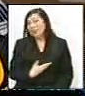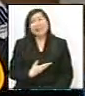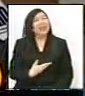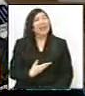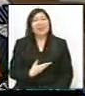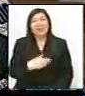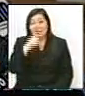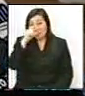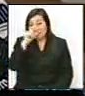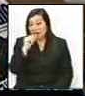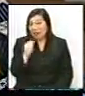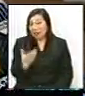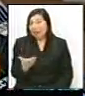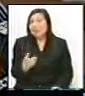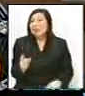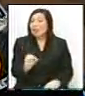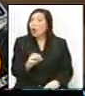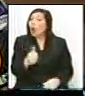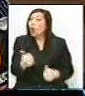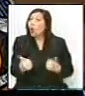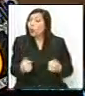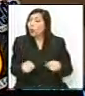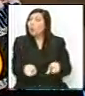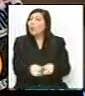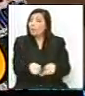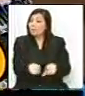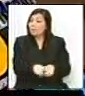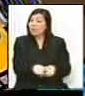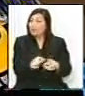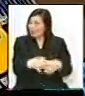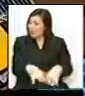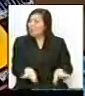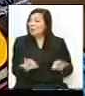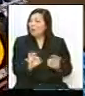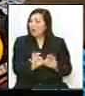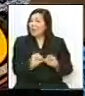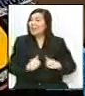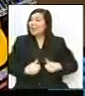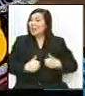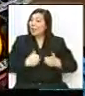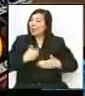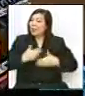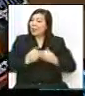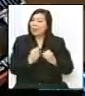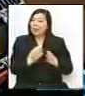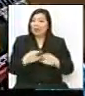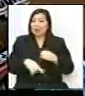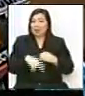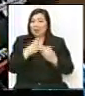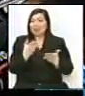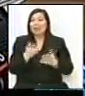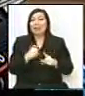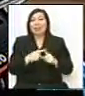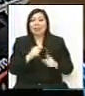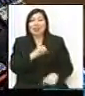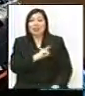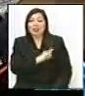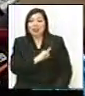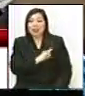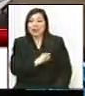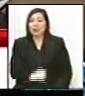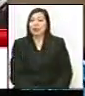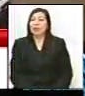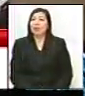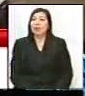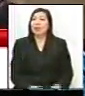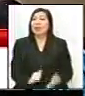República, sino otros actores políticos importantes en la vida diaria de nuestro país, de las instituciones. Y yo